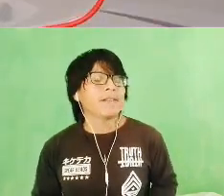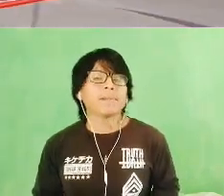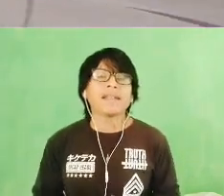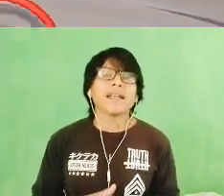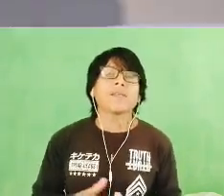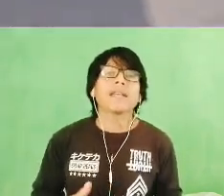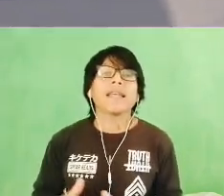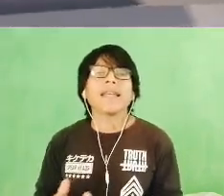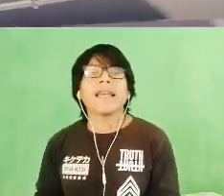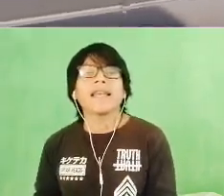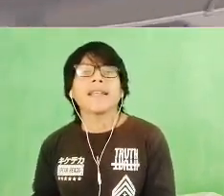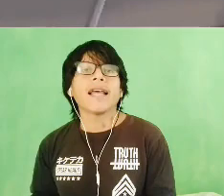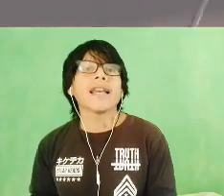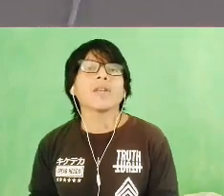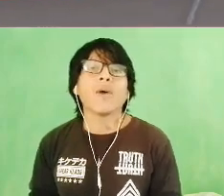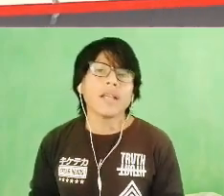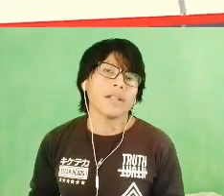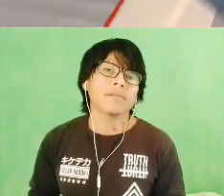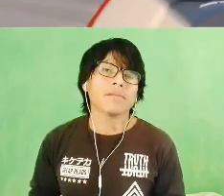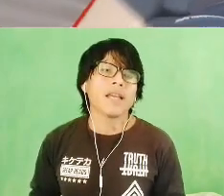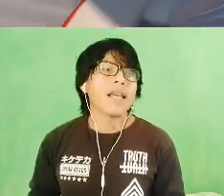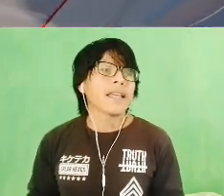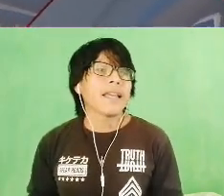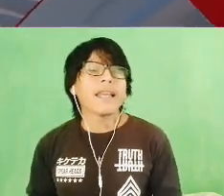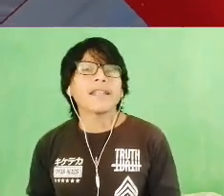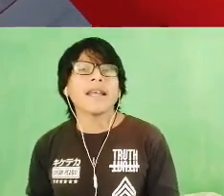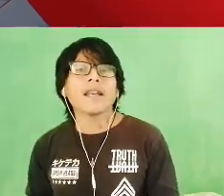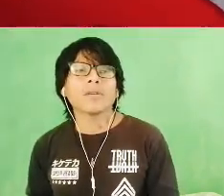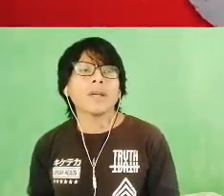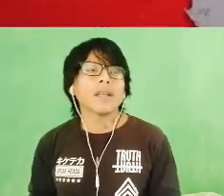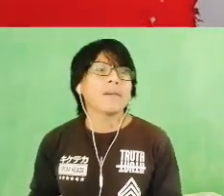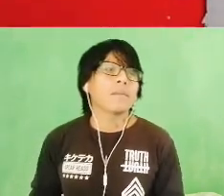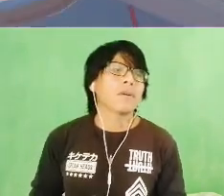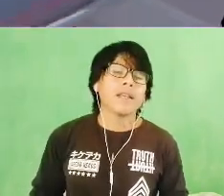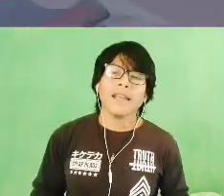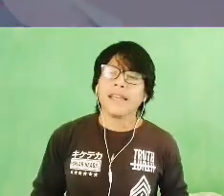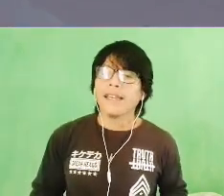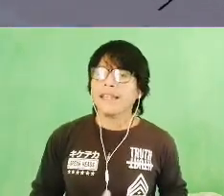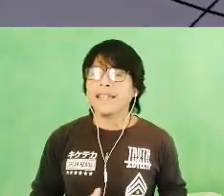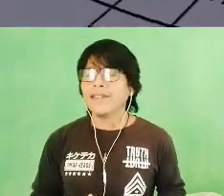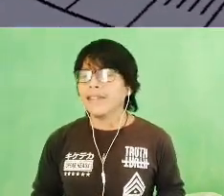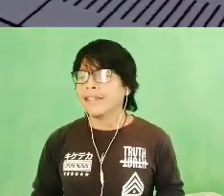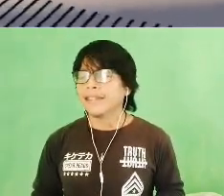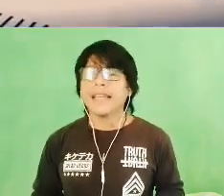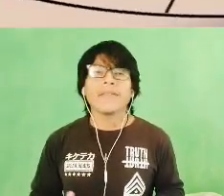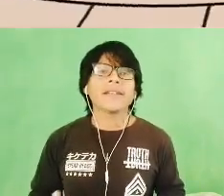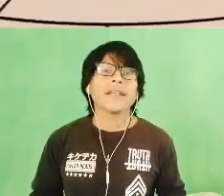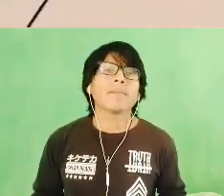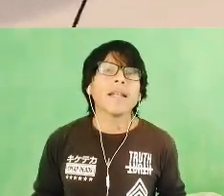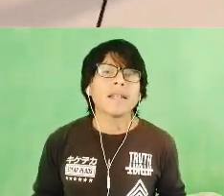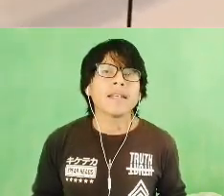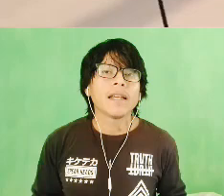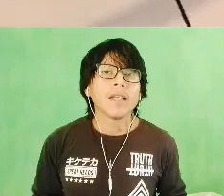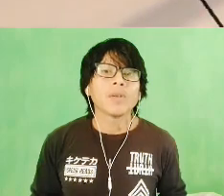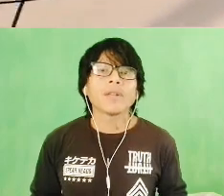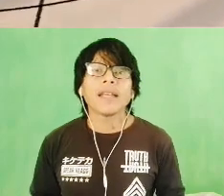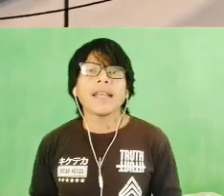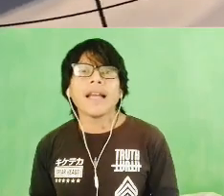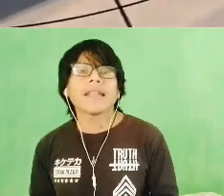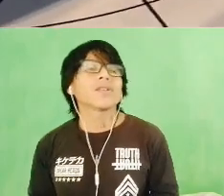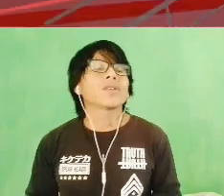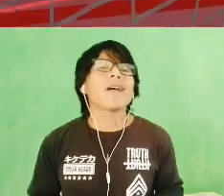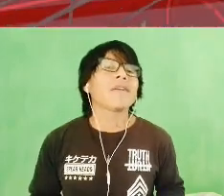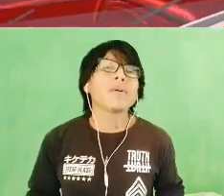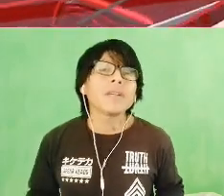Xochitl Gálvez prácticamente quiere tirar la toalla. Quiere tirar la toalla porque, señores, se le ve el semblante. No